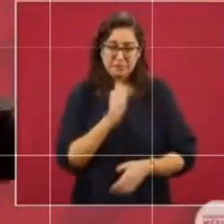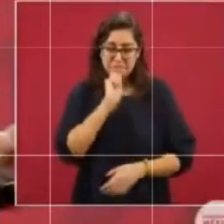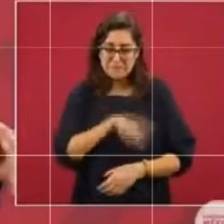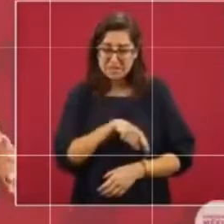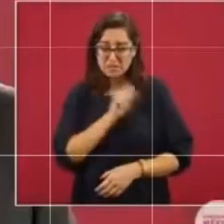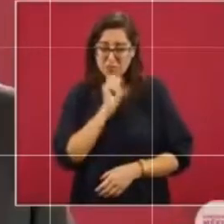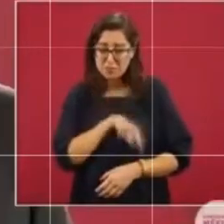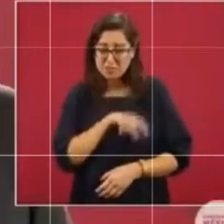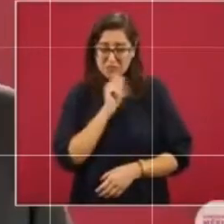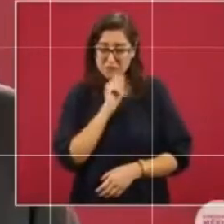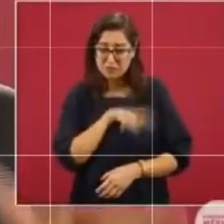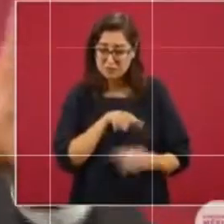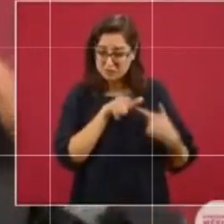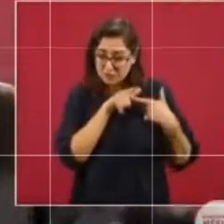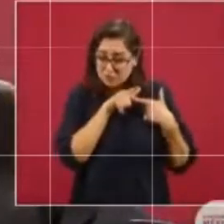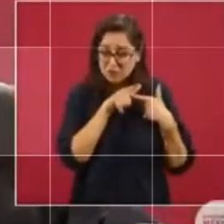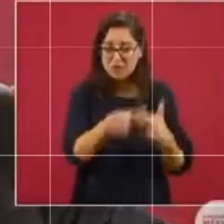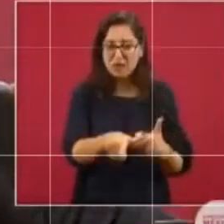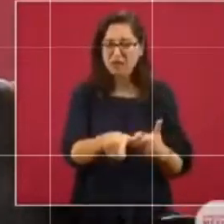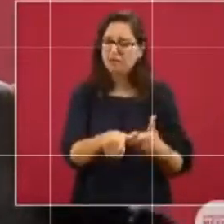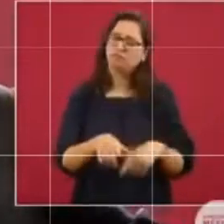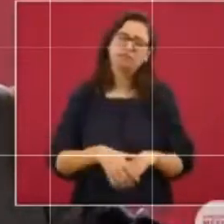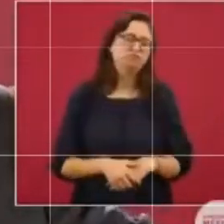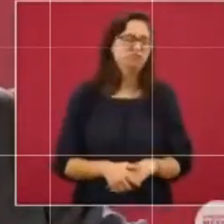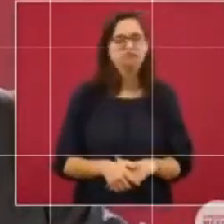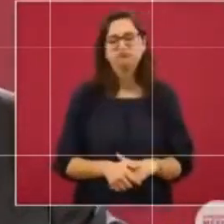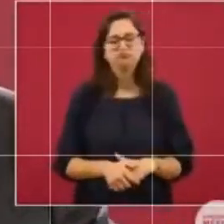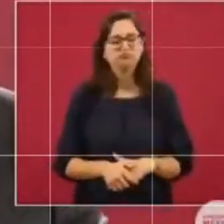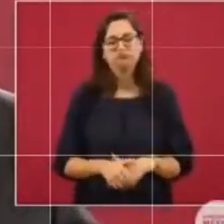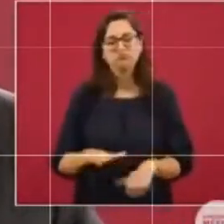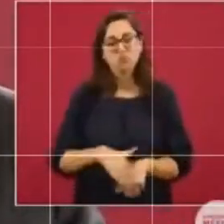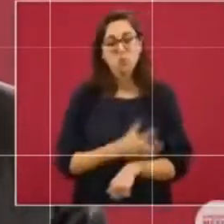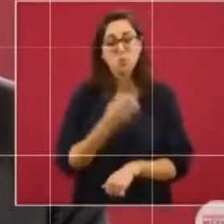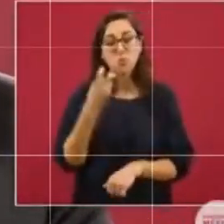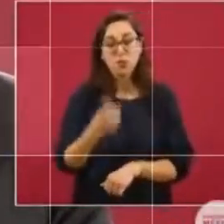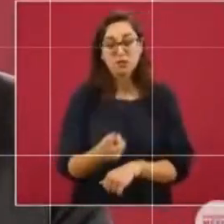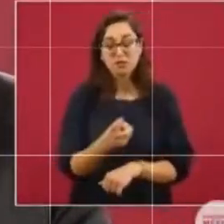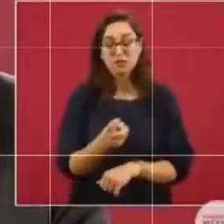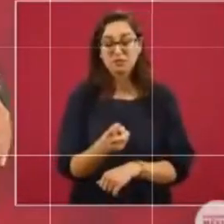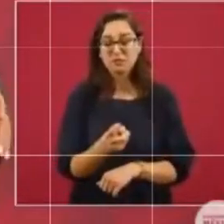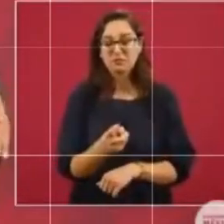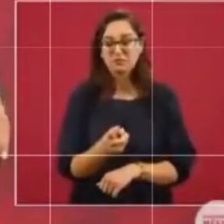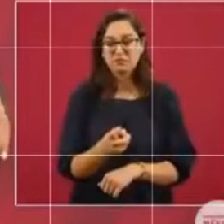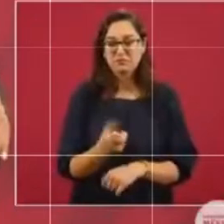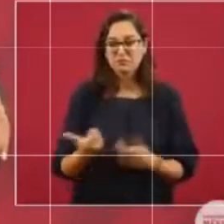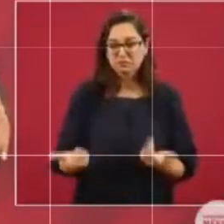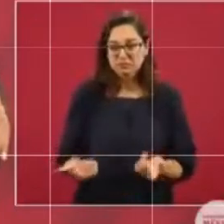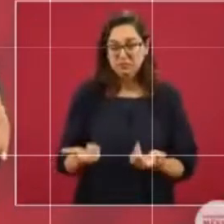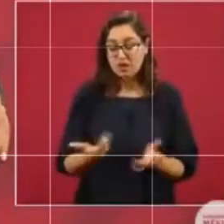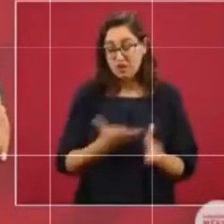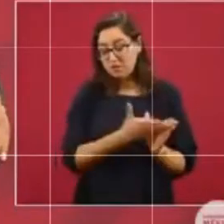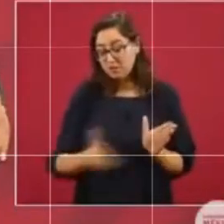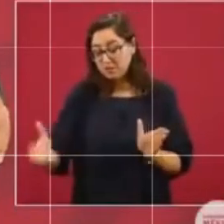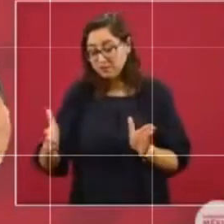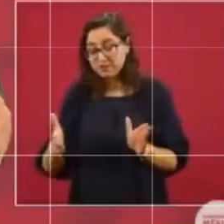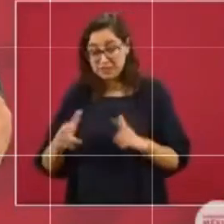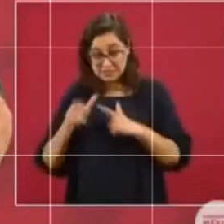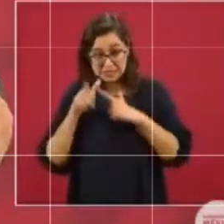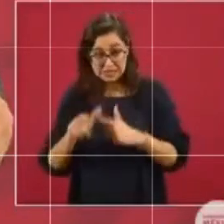mismo. Por eso no se está aplicando una política económica